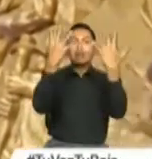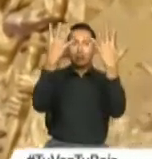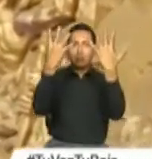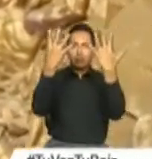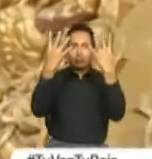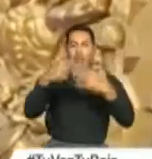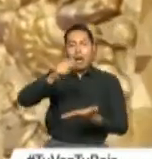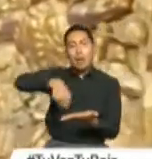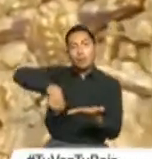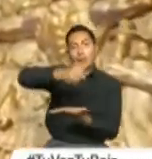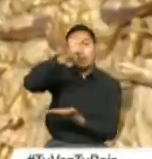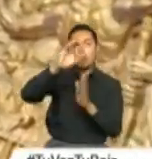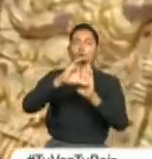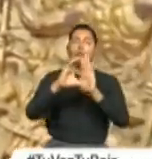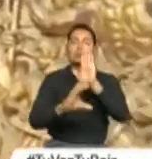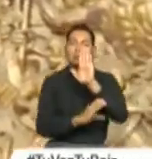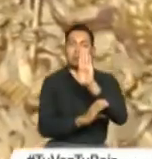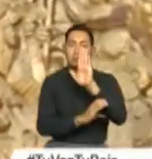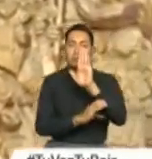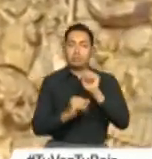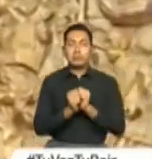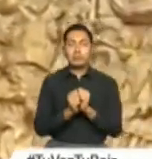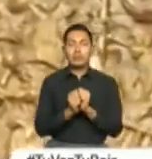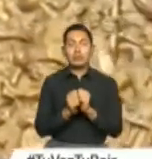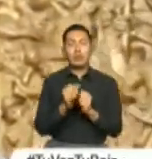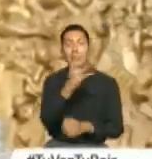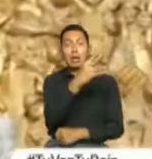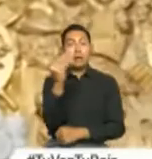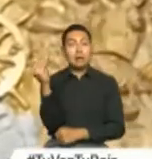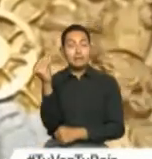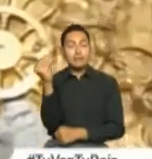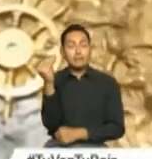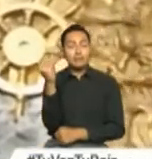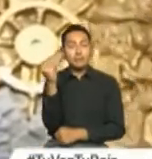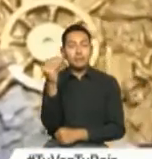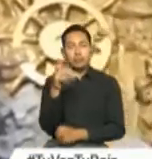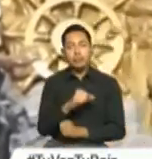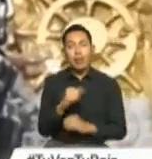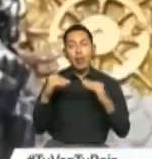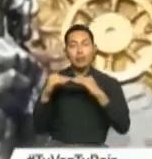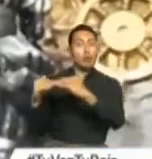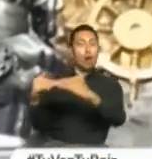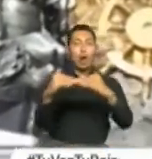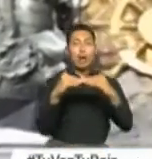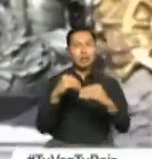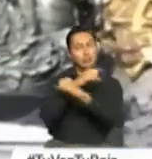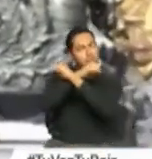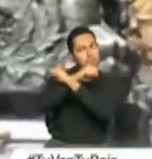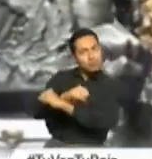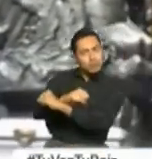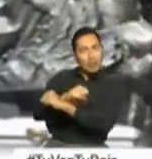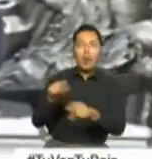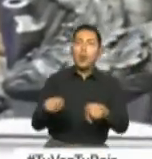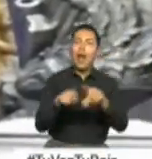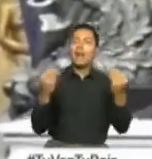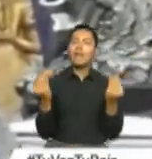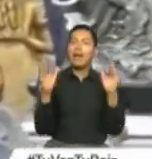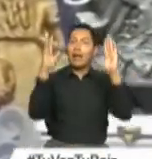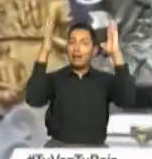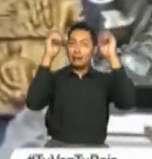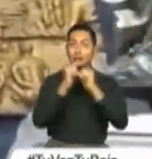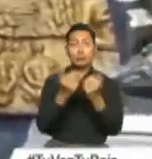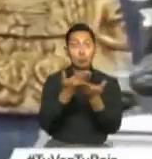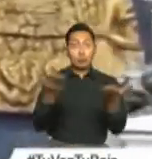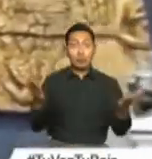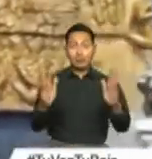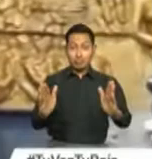aprobatorio de la Constitución y se hará además, por la defensa de la democracia, un festival. No se pierda esta